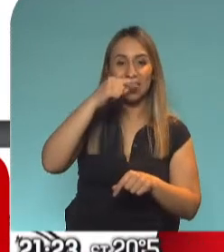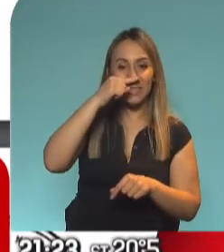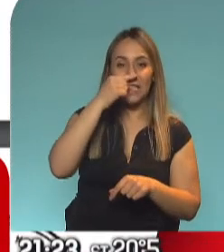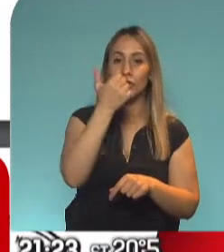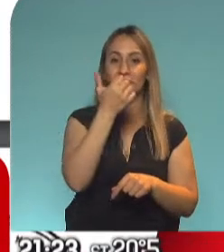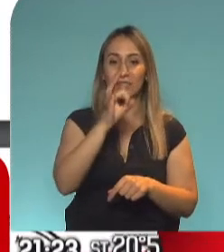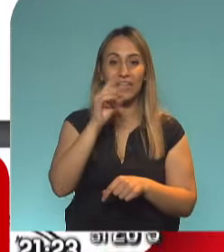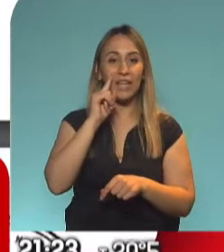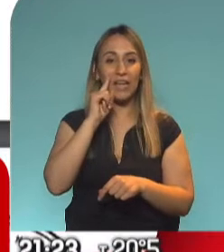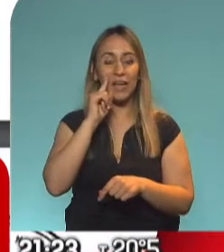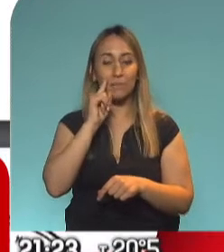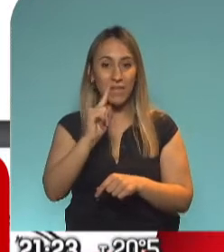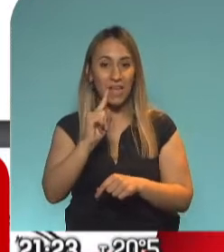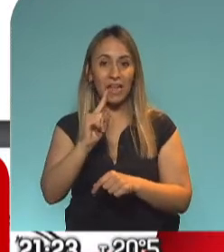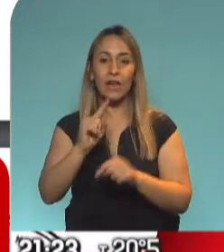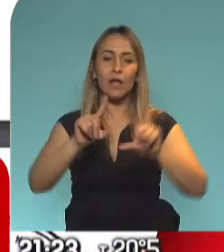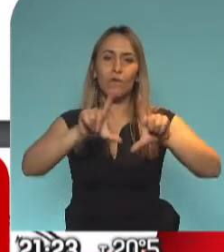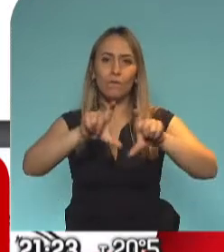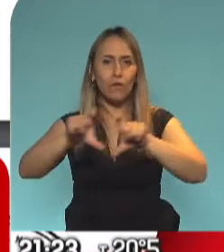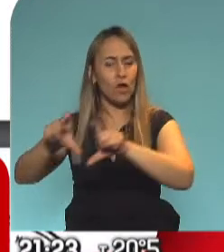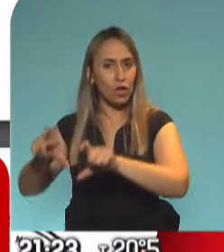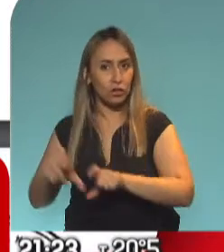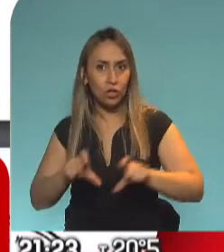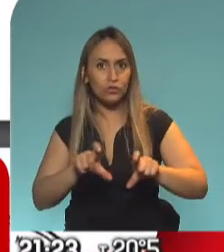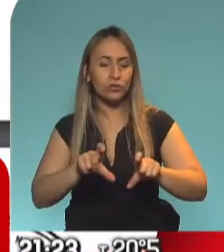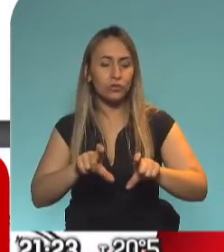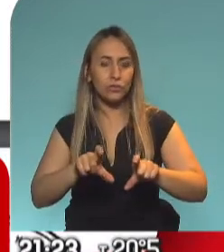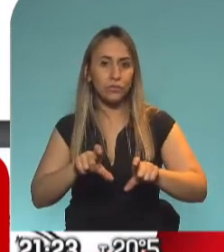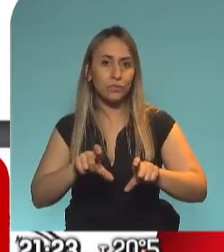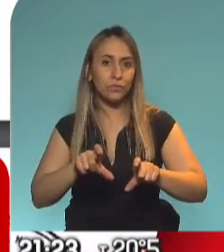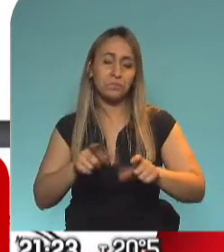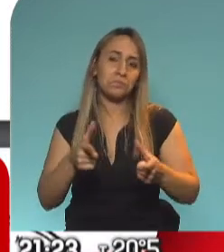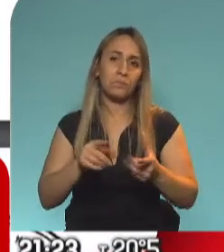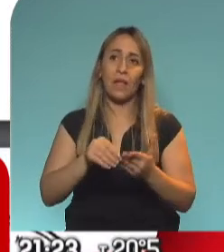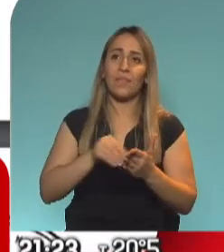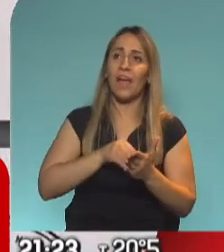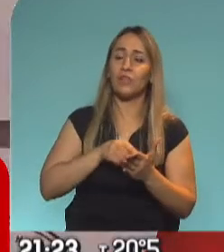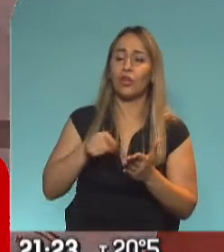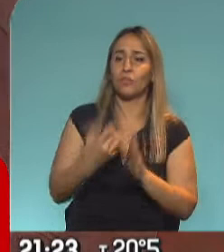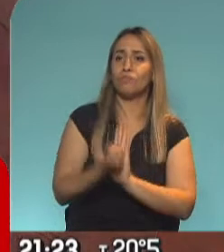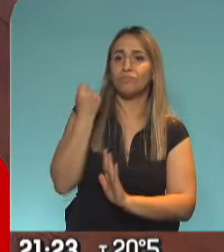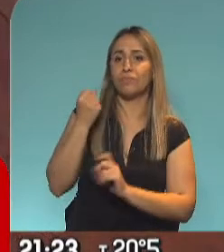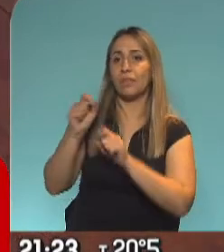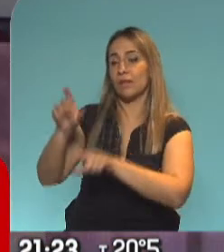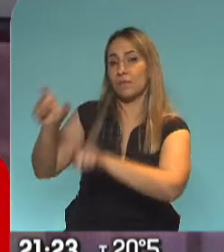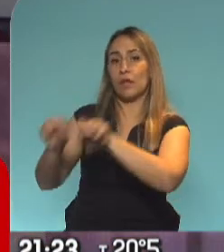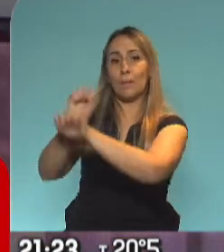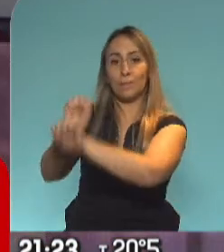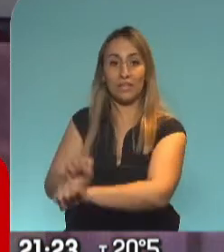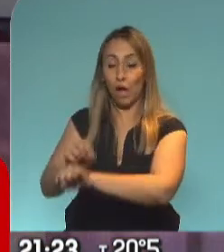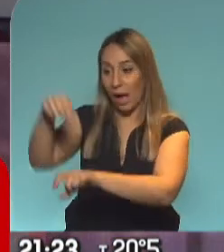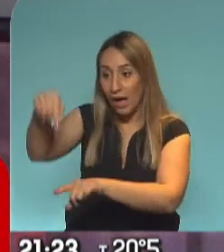765.000 imágenes que corresponden a datos obtenidos respecto de presos actuales